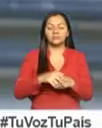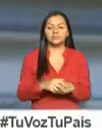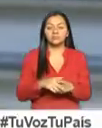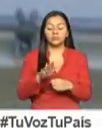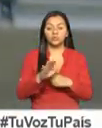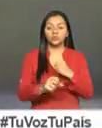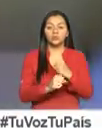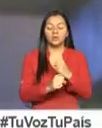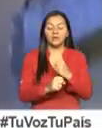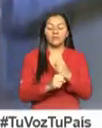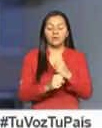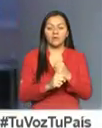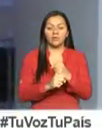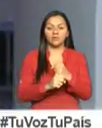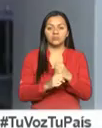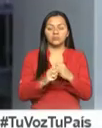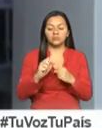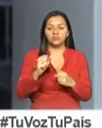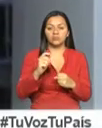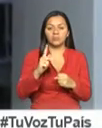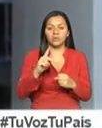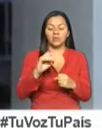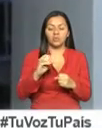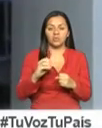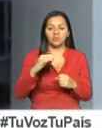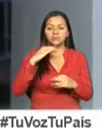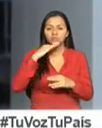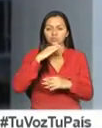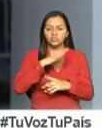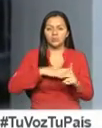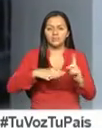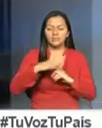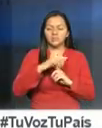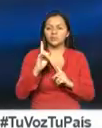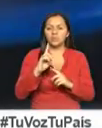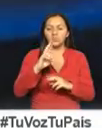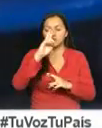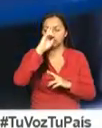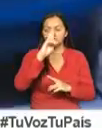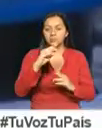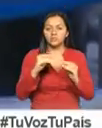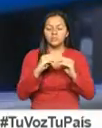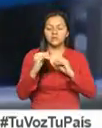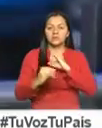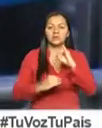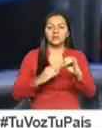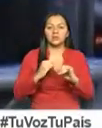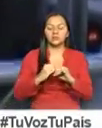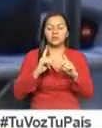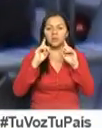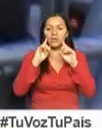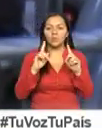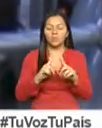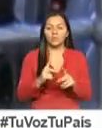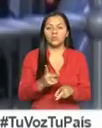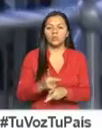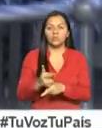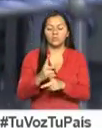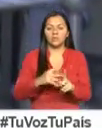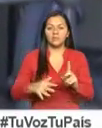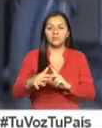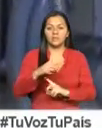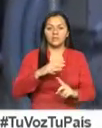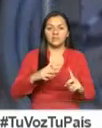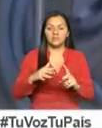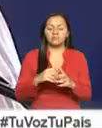de sopladora evitará la contaminación del ambiente, pues respeta los protocolos internacionales y acuerdos de cuidado ambiental. Con